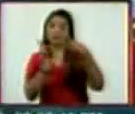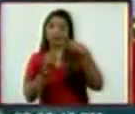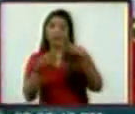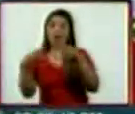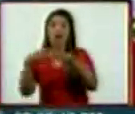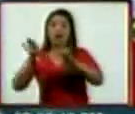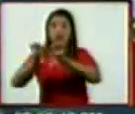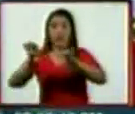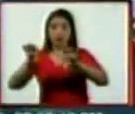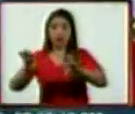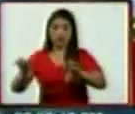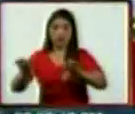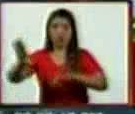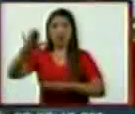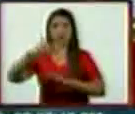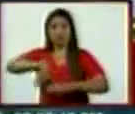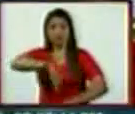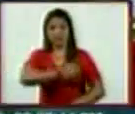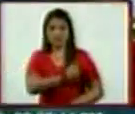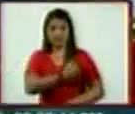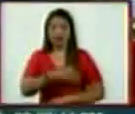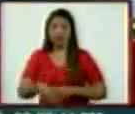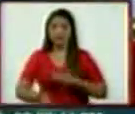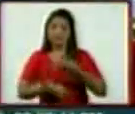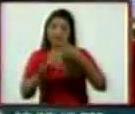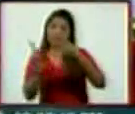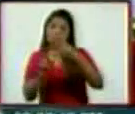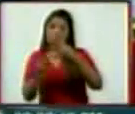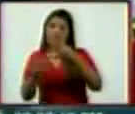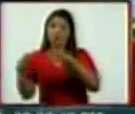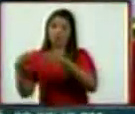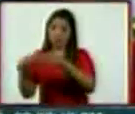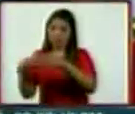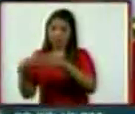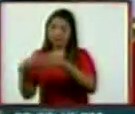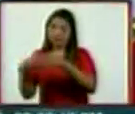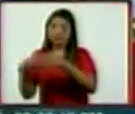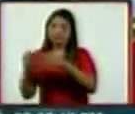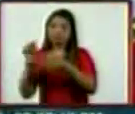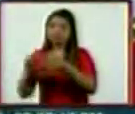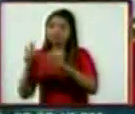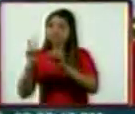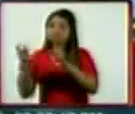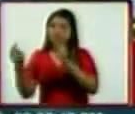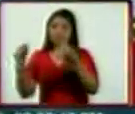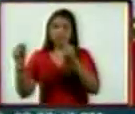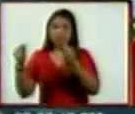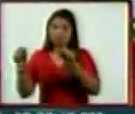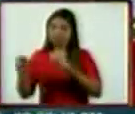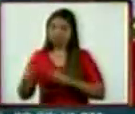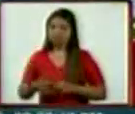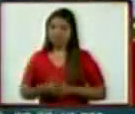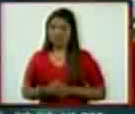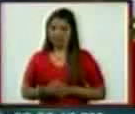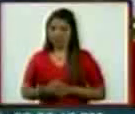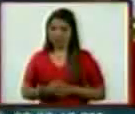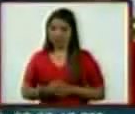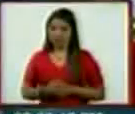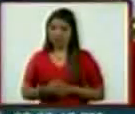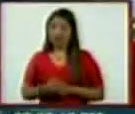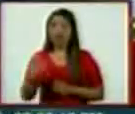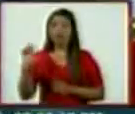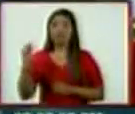educación superior o educación universitaria y la mesa de